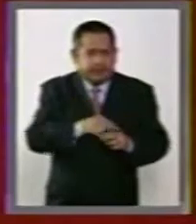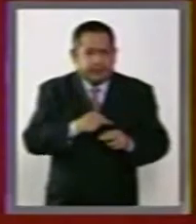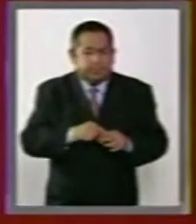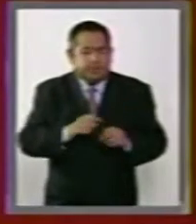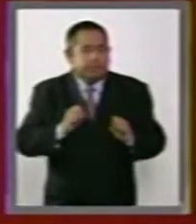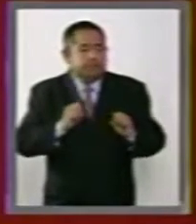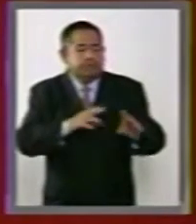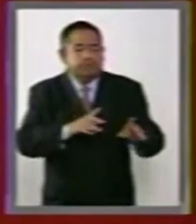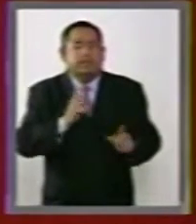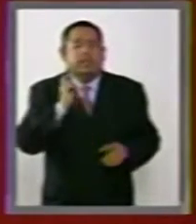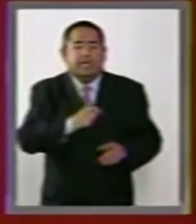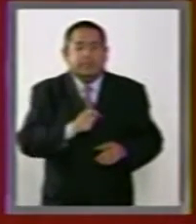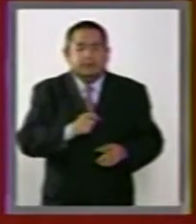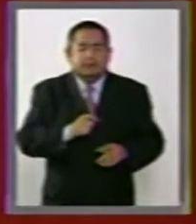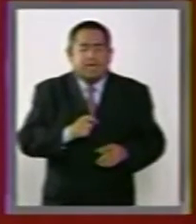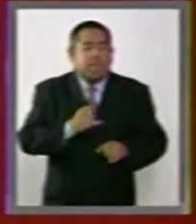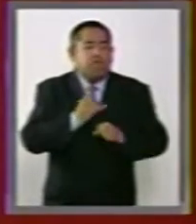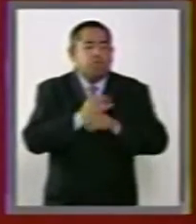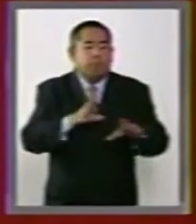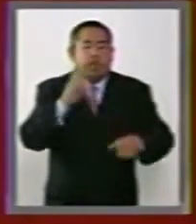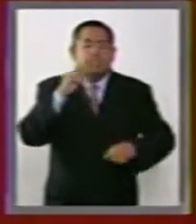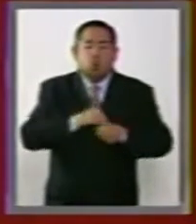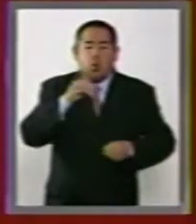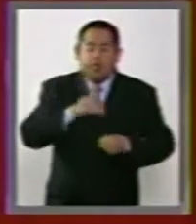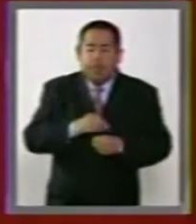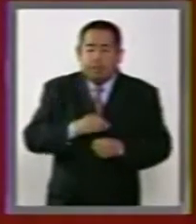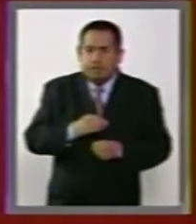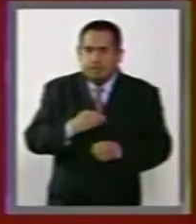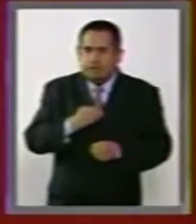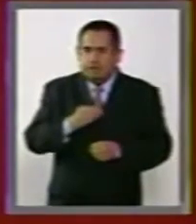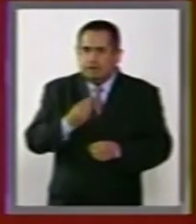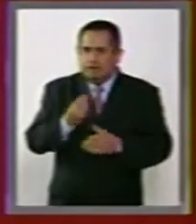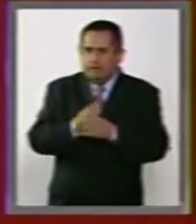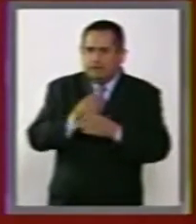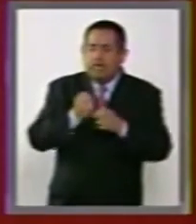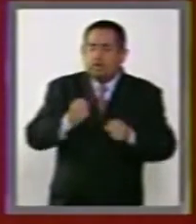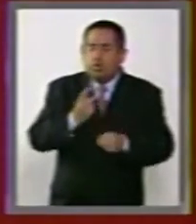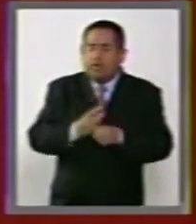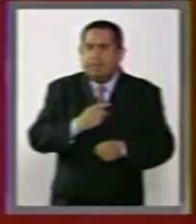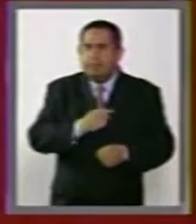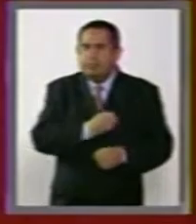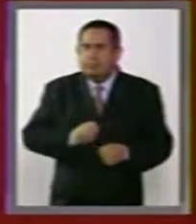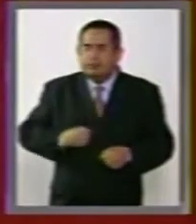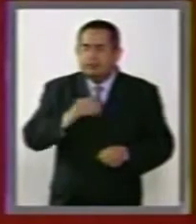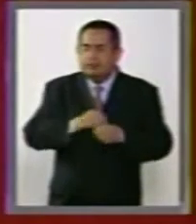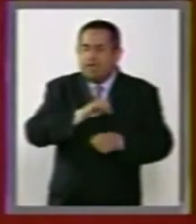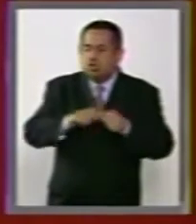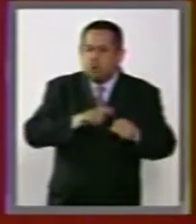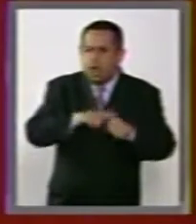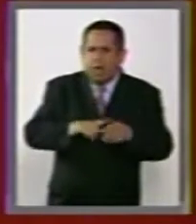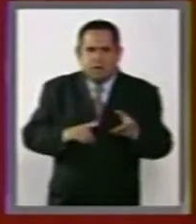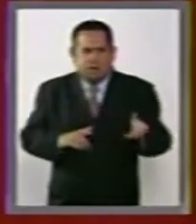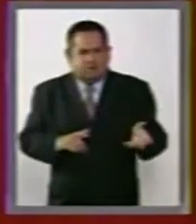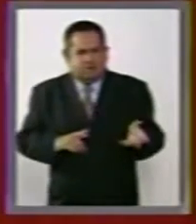será considerada información de seguridad nacional en términos de la ley en la materia.